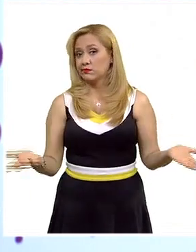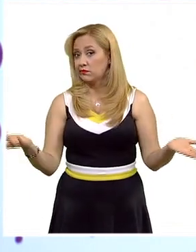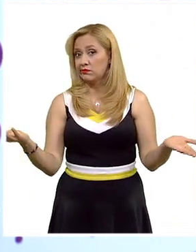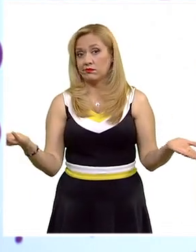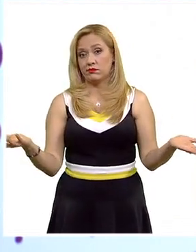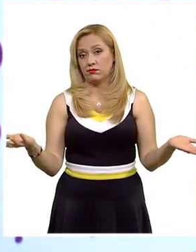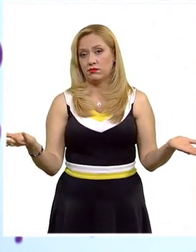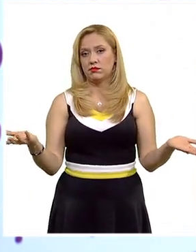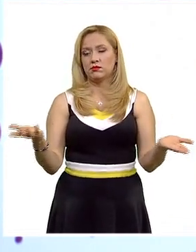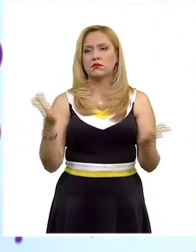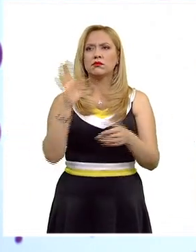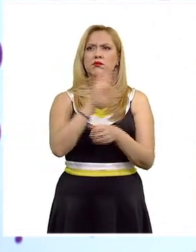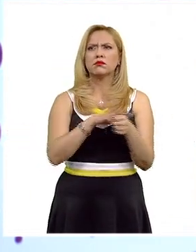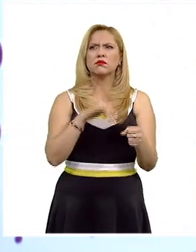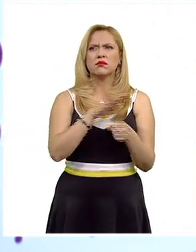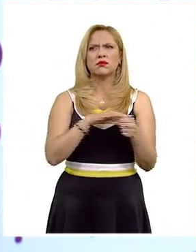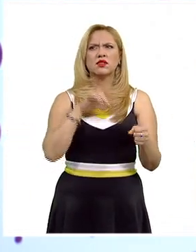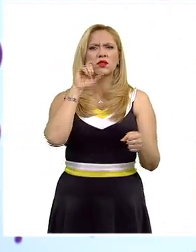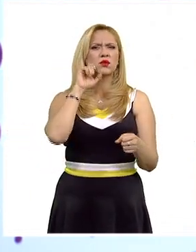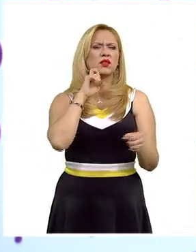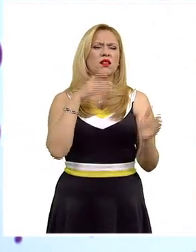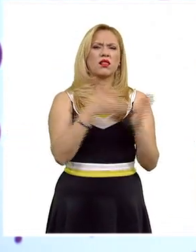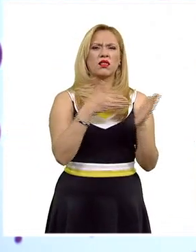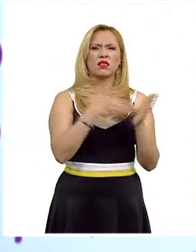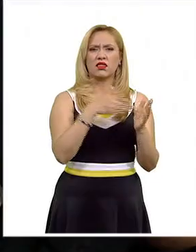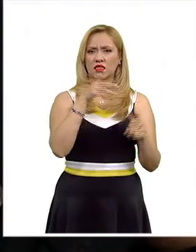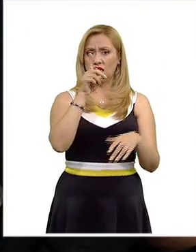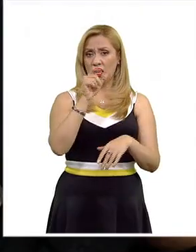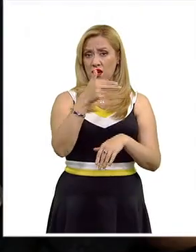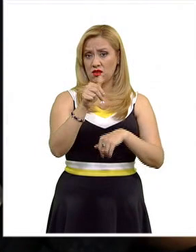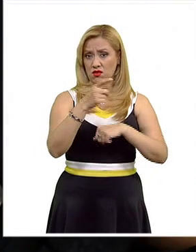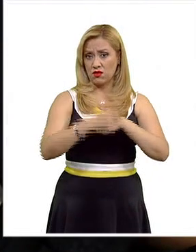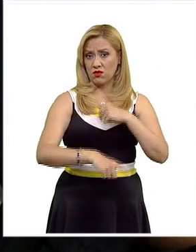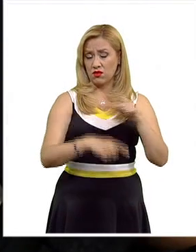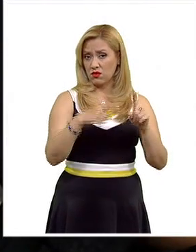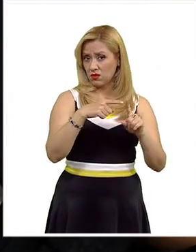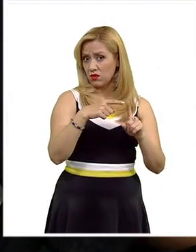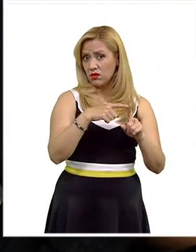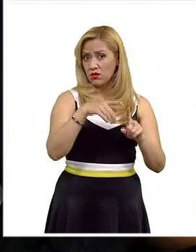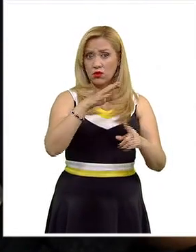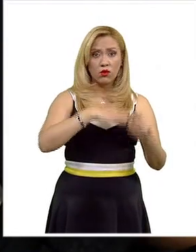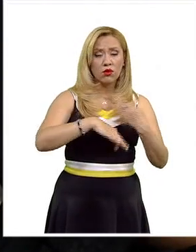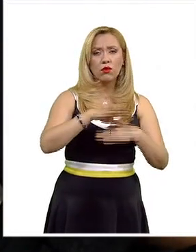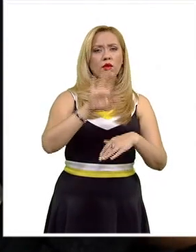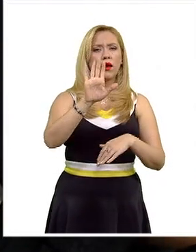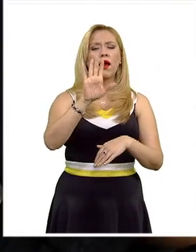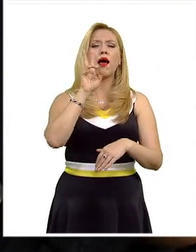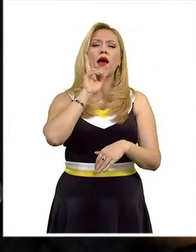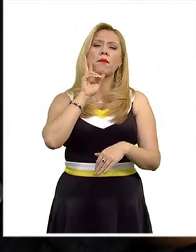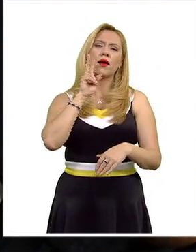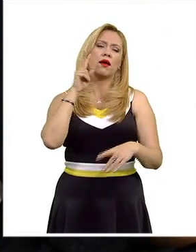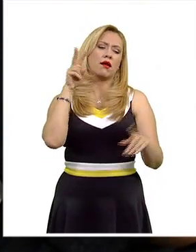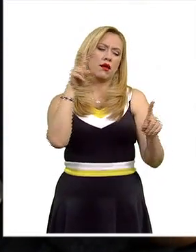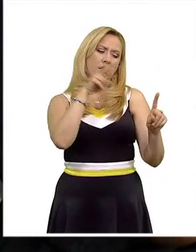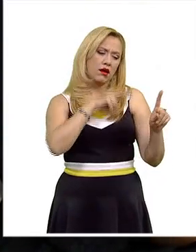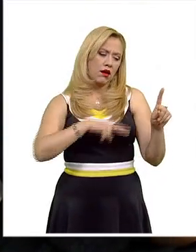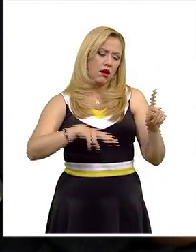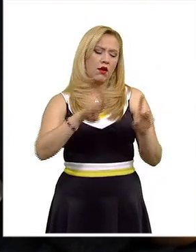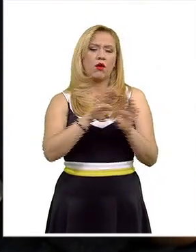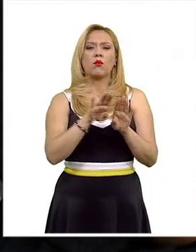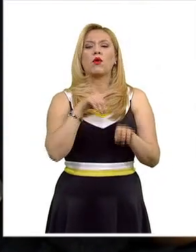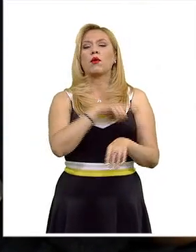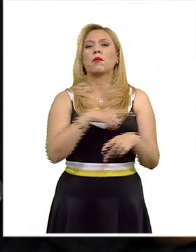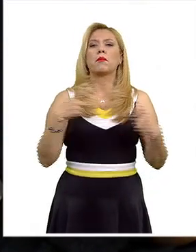necesariamente el acoso sexual tiene que provocar un daño, simplemente se hace un análisis subjetivo que toma en cuenta lo